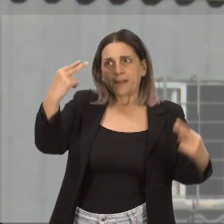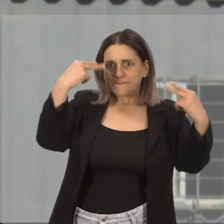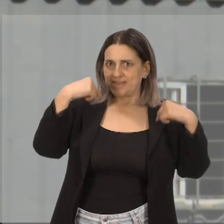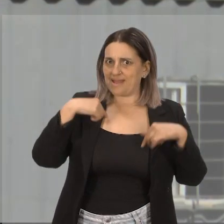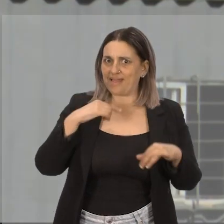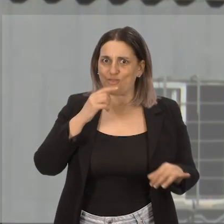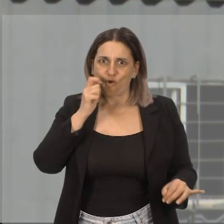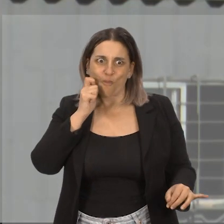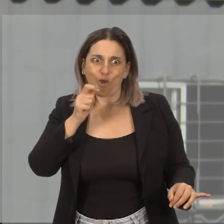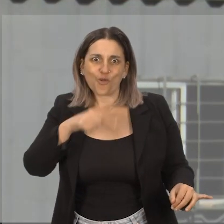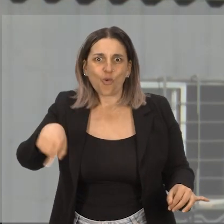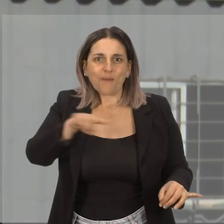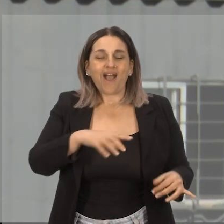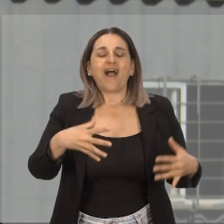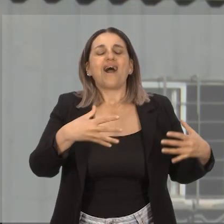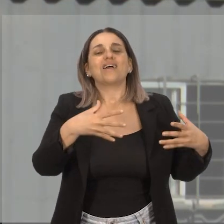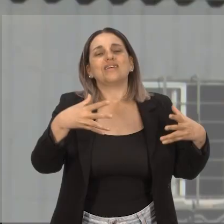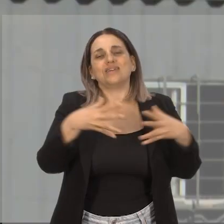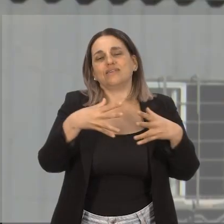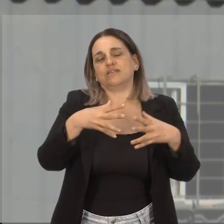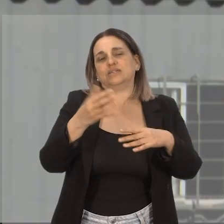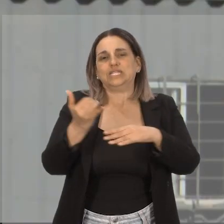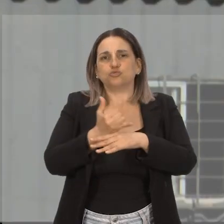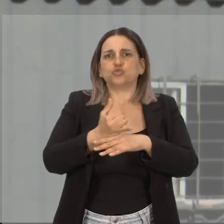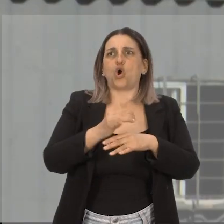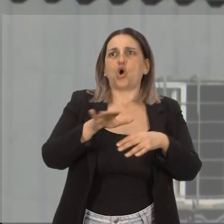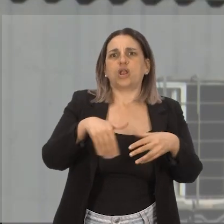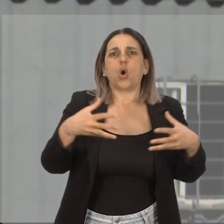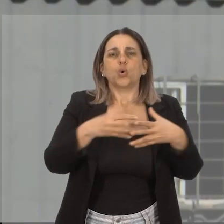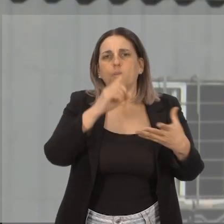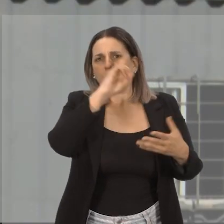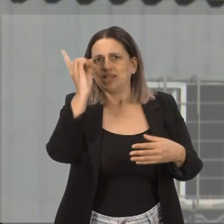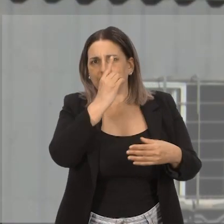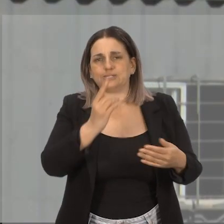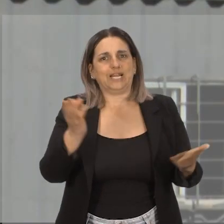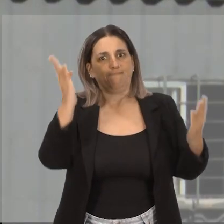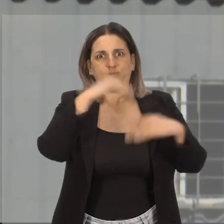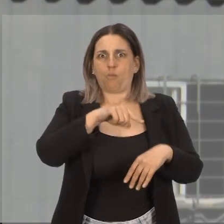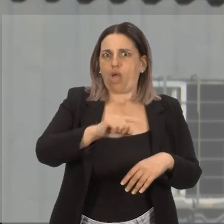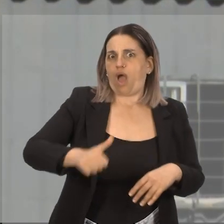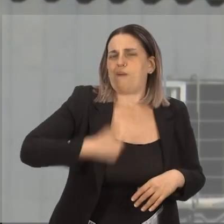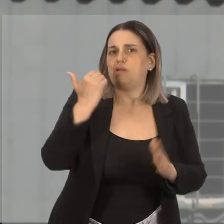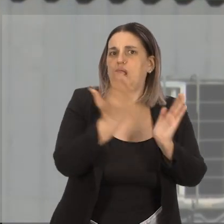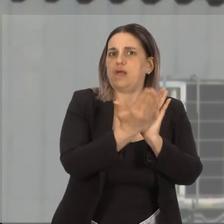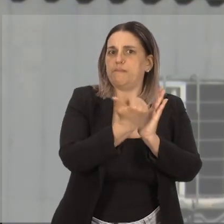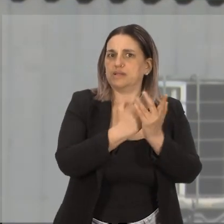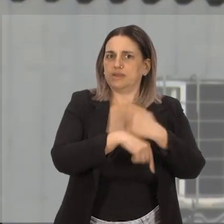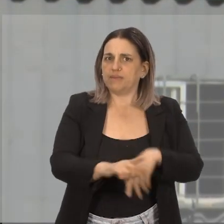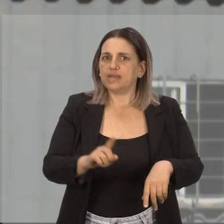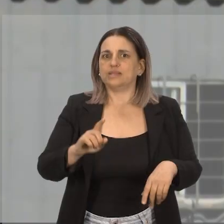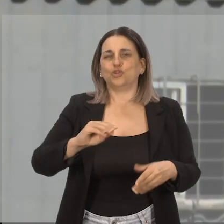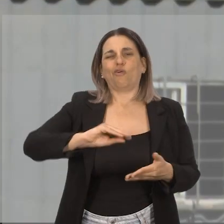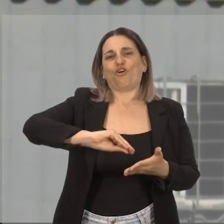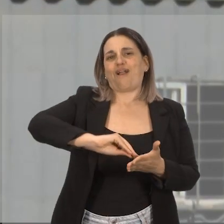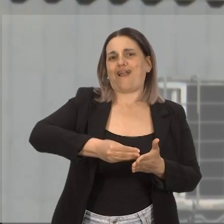qué? Porque nos están mirando con lupa. Porque hay organismos internacionales que dicen, bueno, esto no puede ser de tipo un queso, aprovecho el departamento